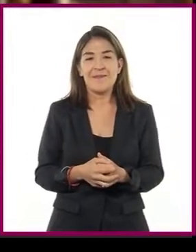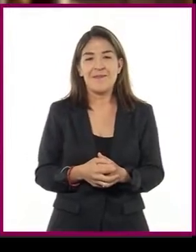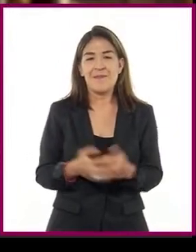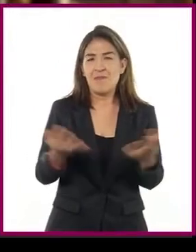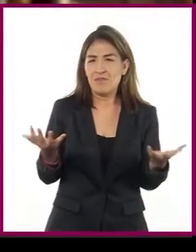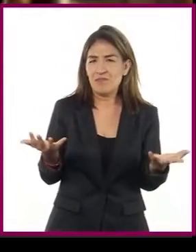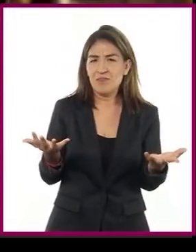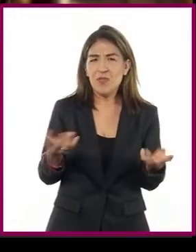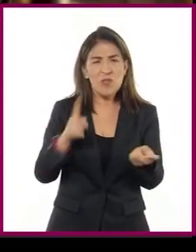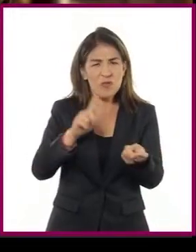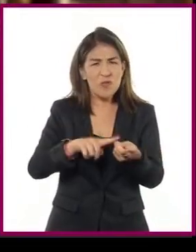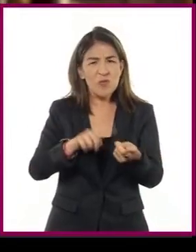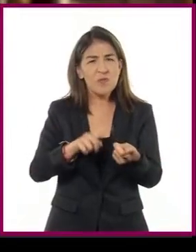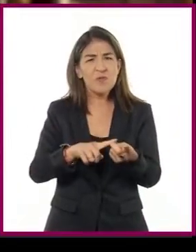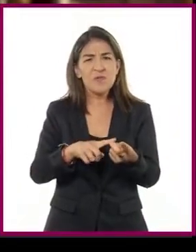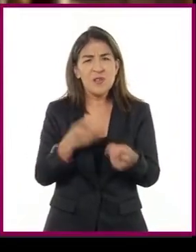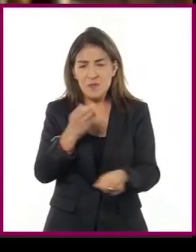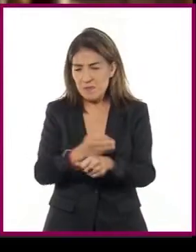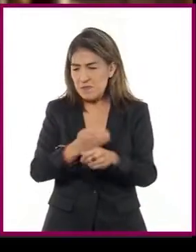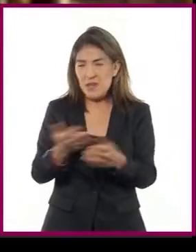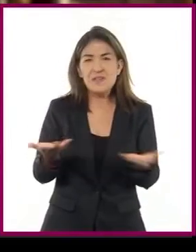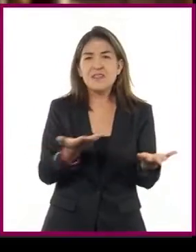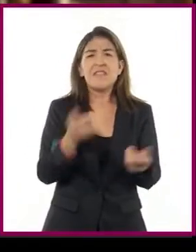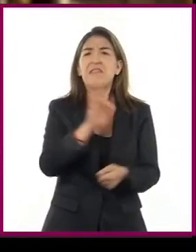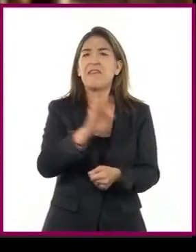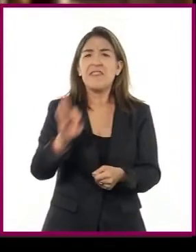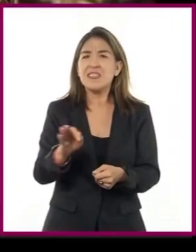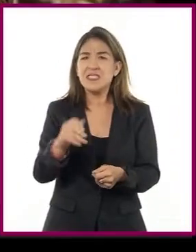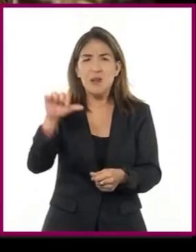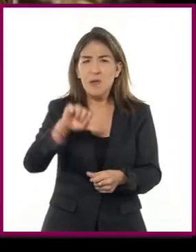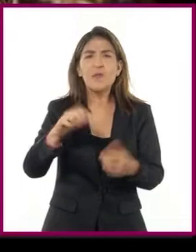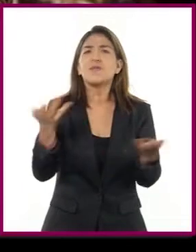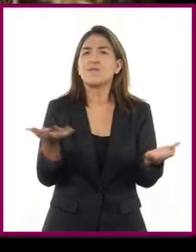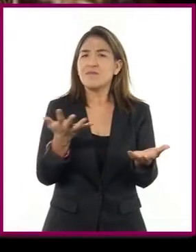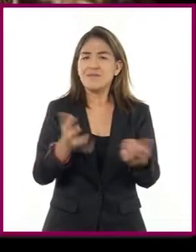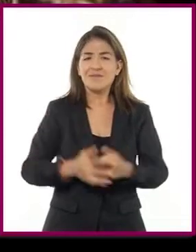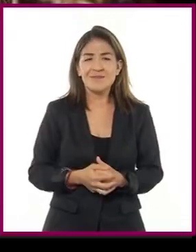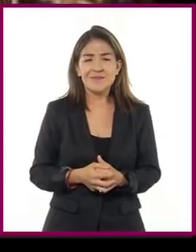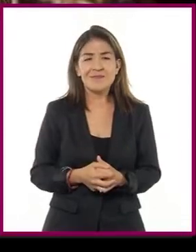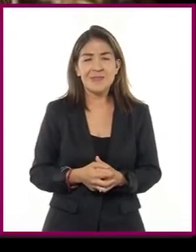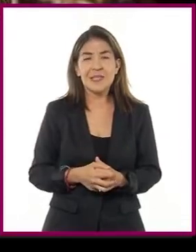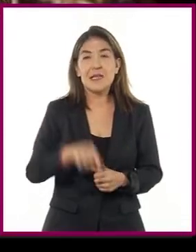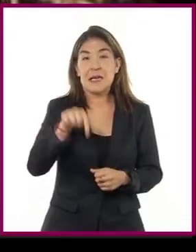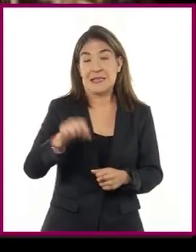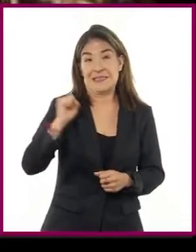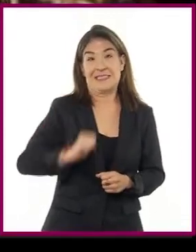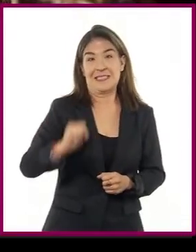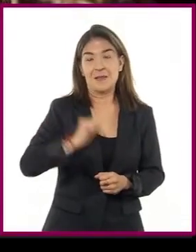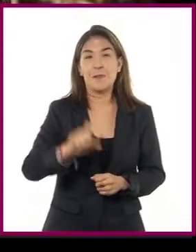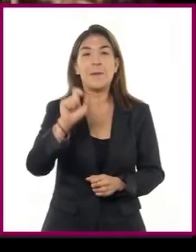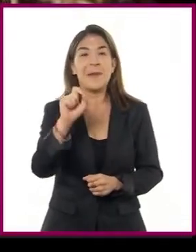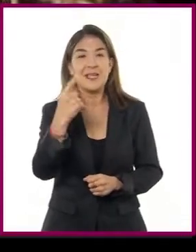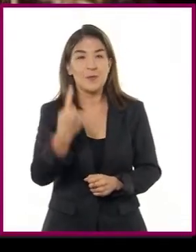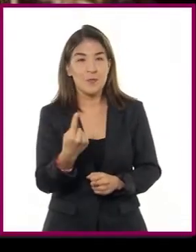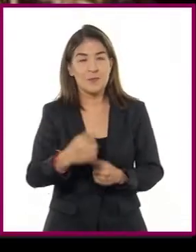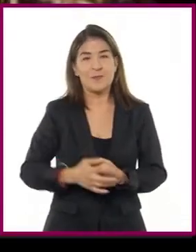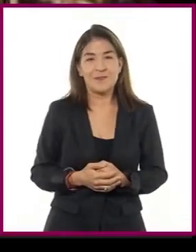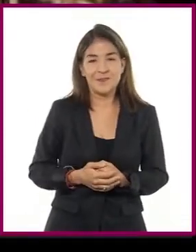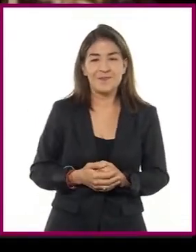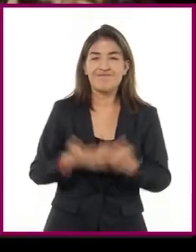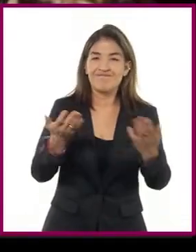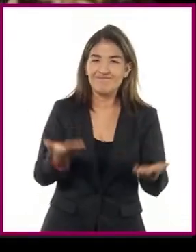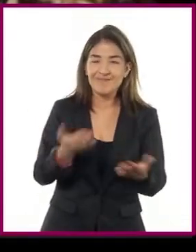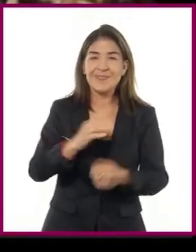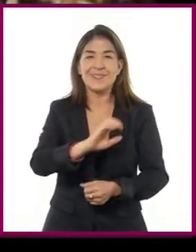¿En dónde estamos? ¿Qué fecha es? Estamos en el siglo XXI, mi estimado